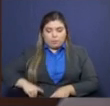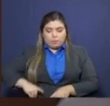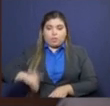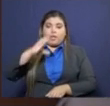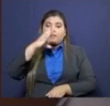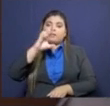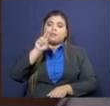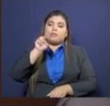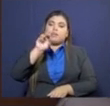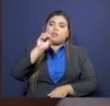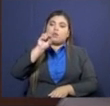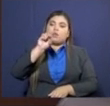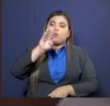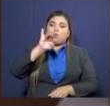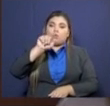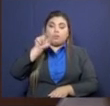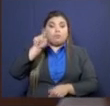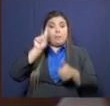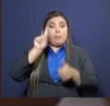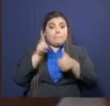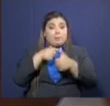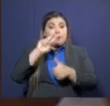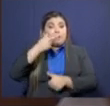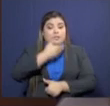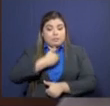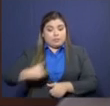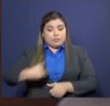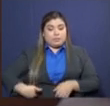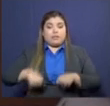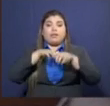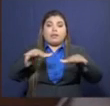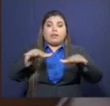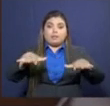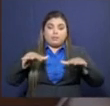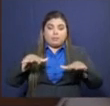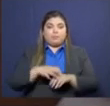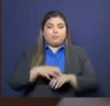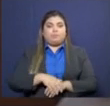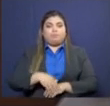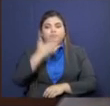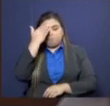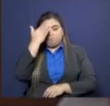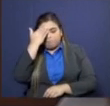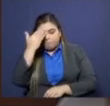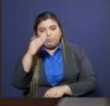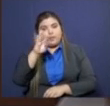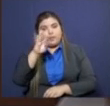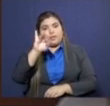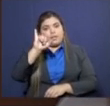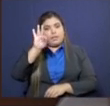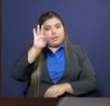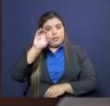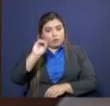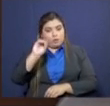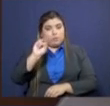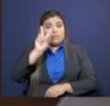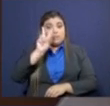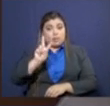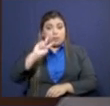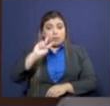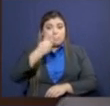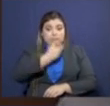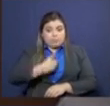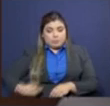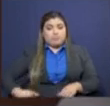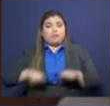Vargas, Primera Vicepresidenta de la Asamblea Nacional. Honorable Tito Rodríguez, Segundo